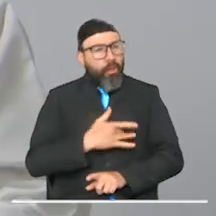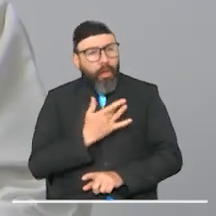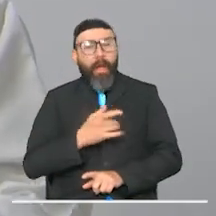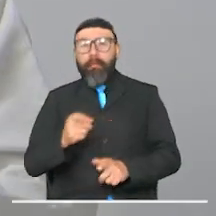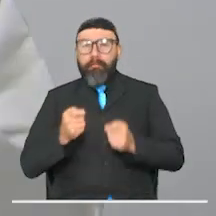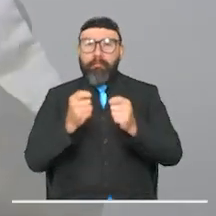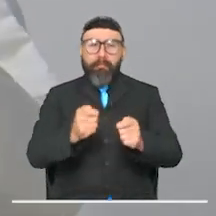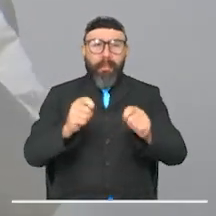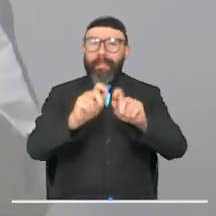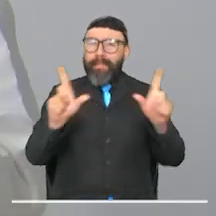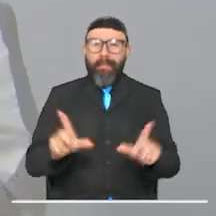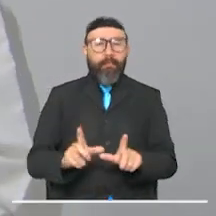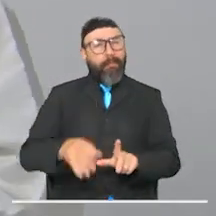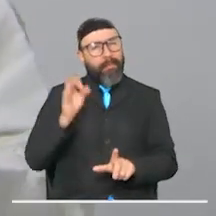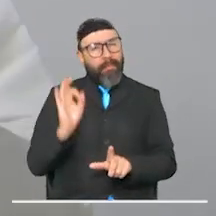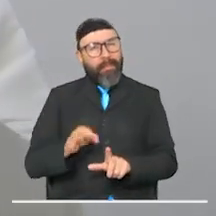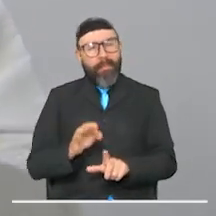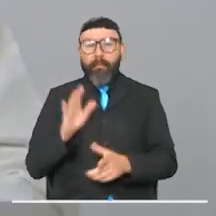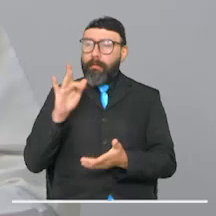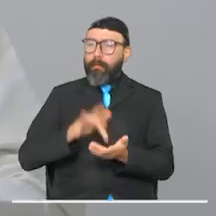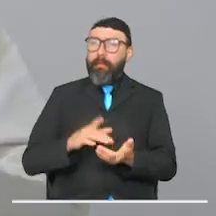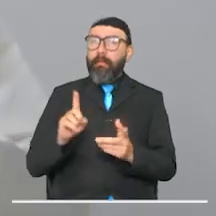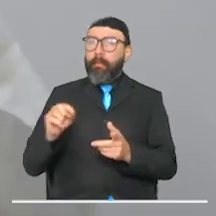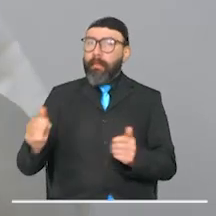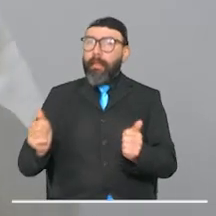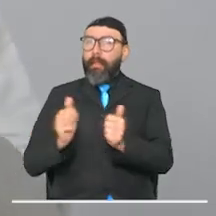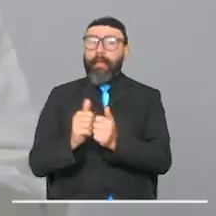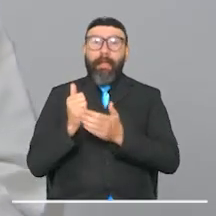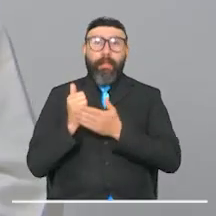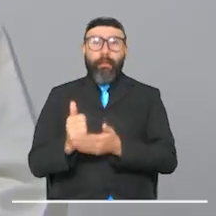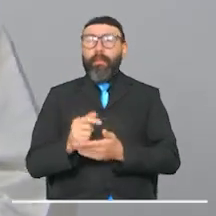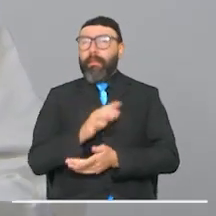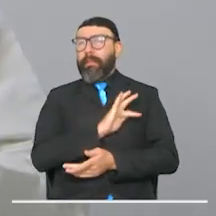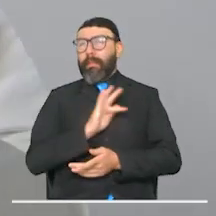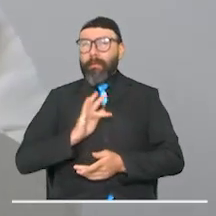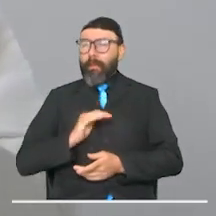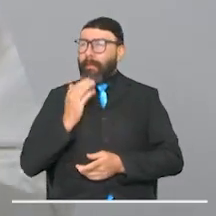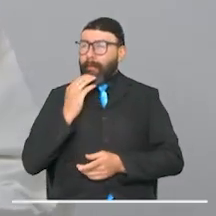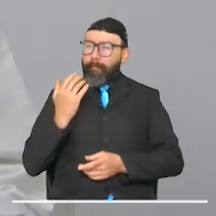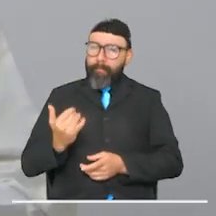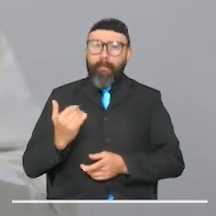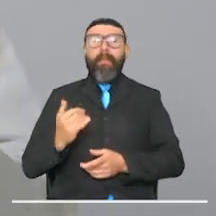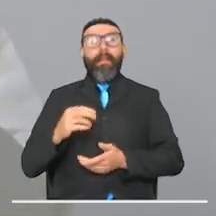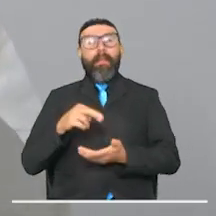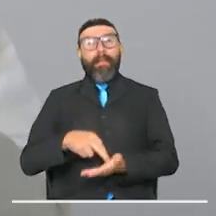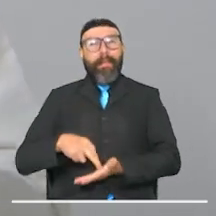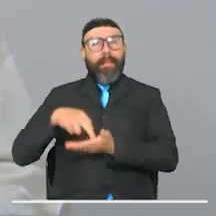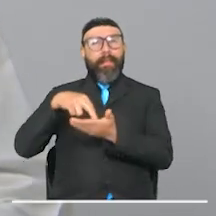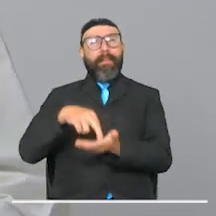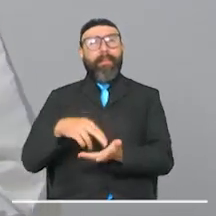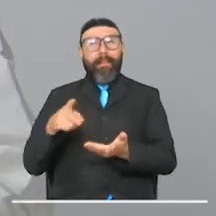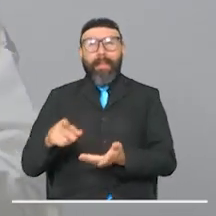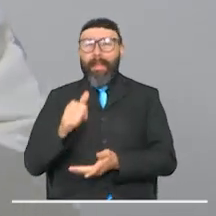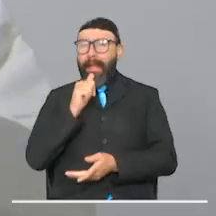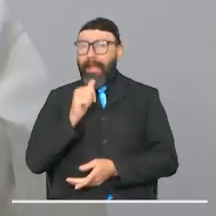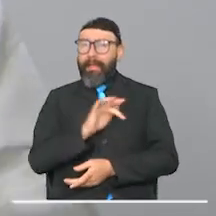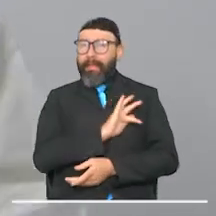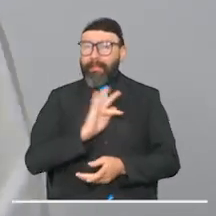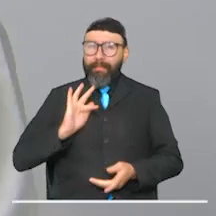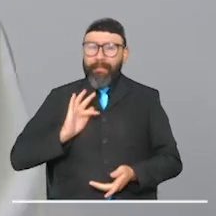y también entran ayudas terapéuticas como fisioterapia rehabilitación hidroterapia